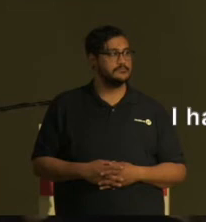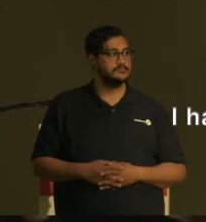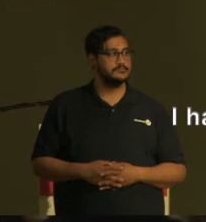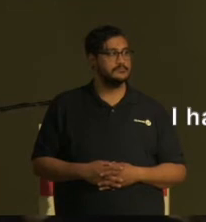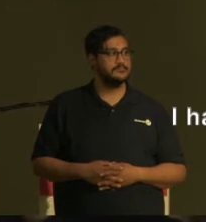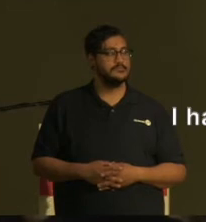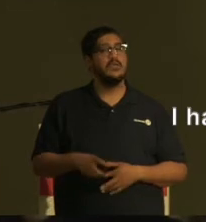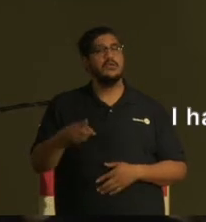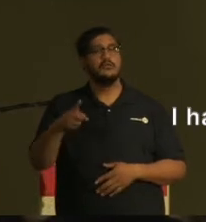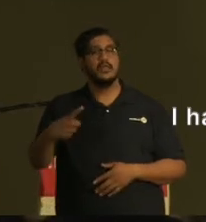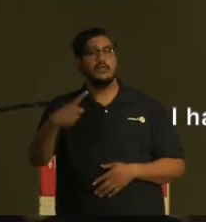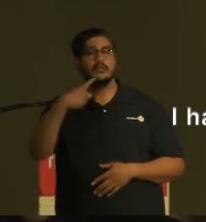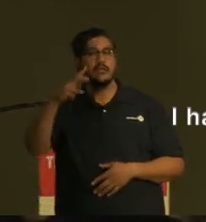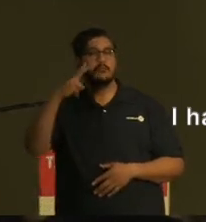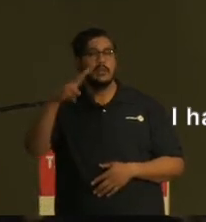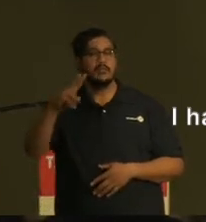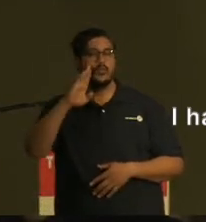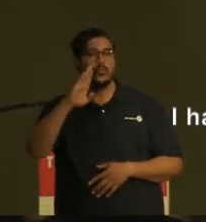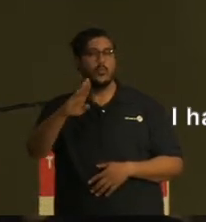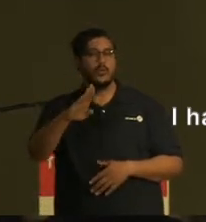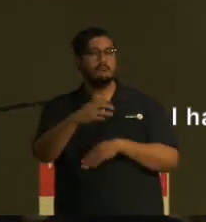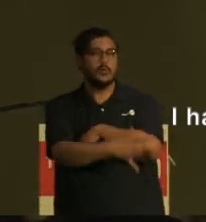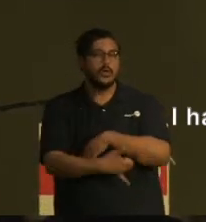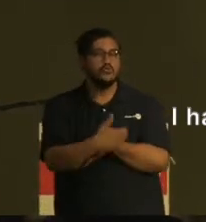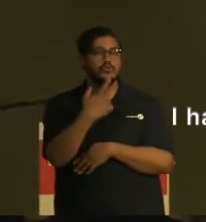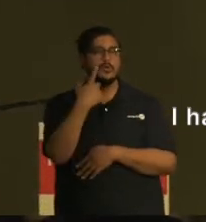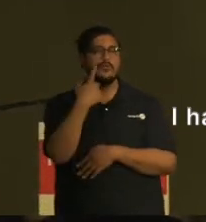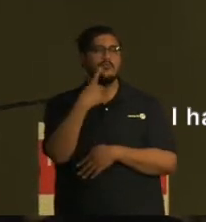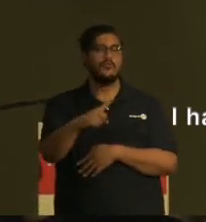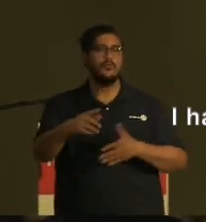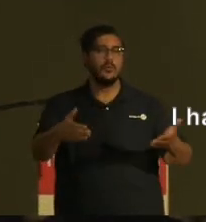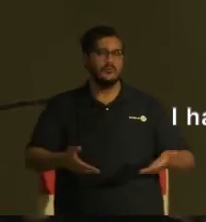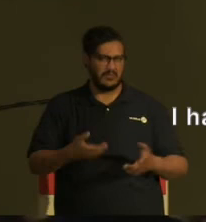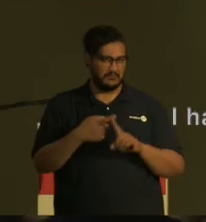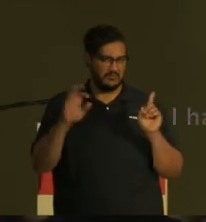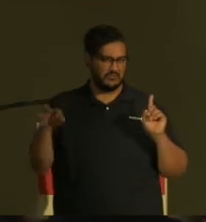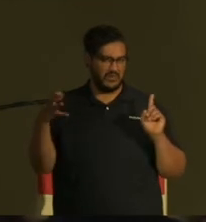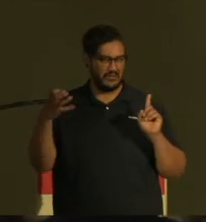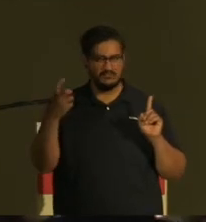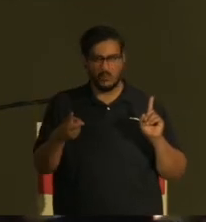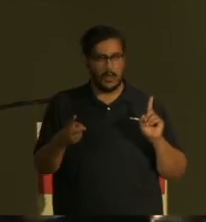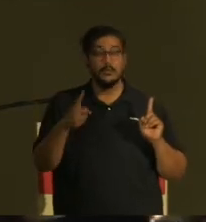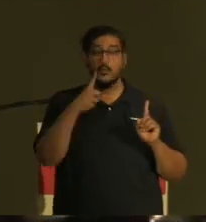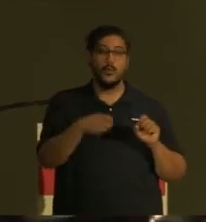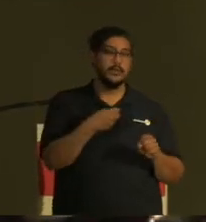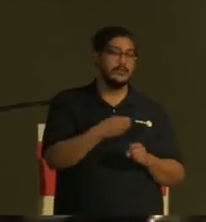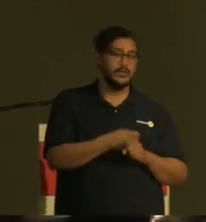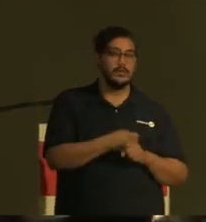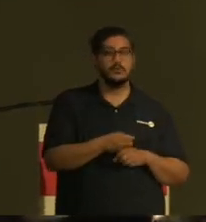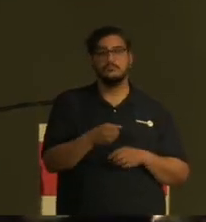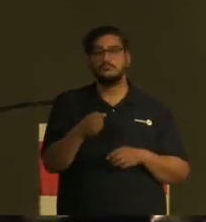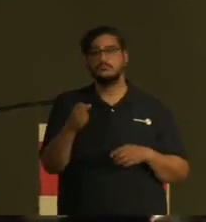Eligieron que México fuera el país de cultura invitado de Francia, ¿no? En un año México-Francia